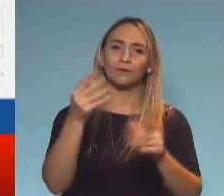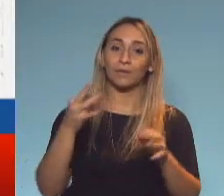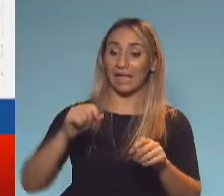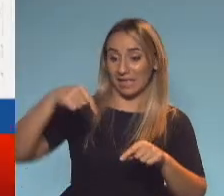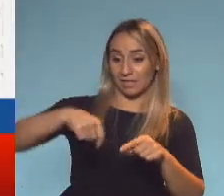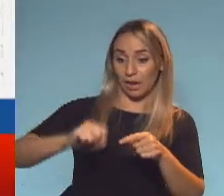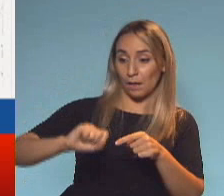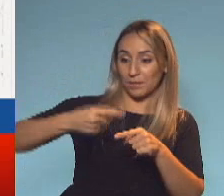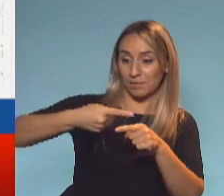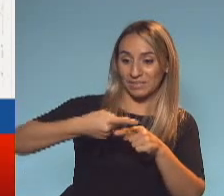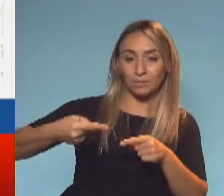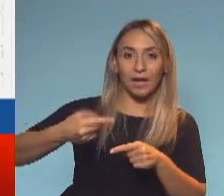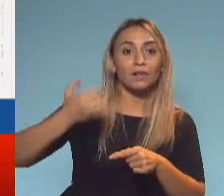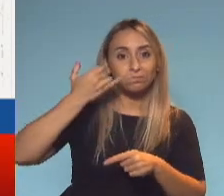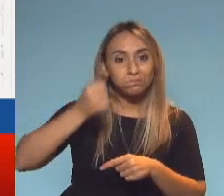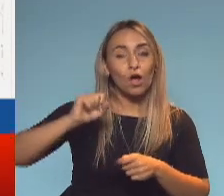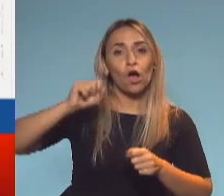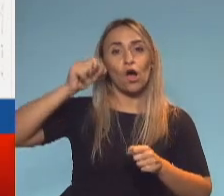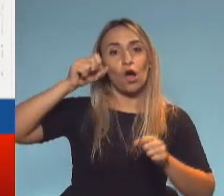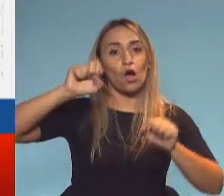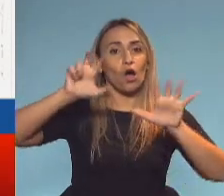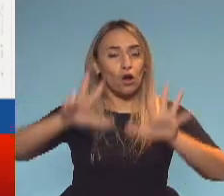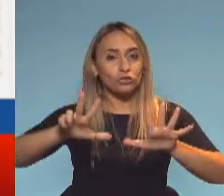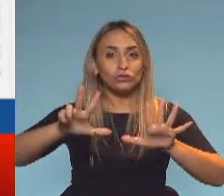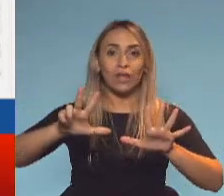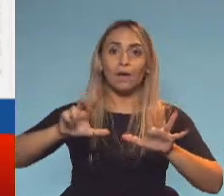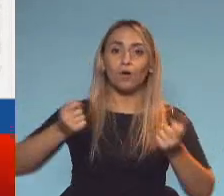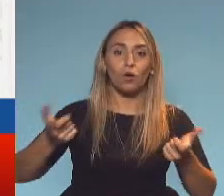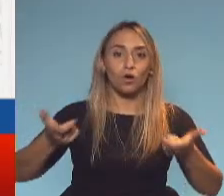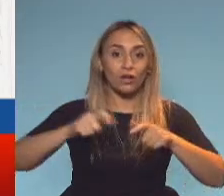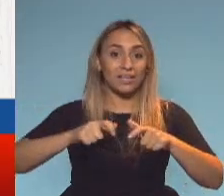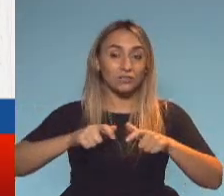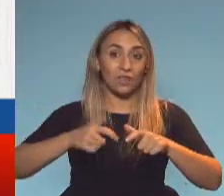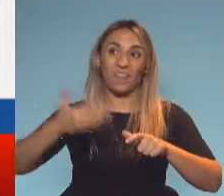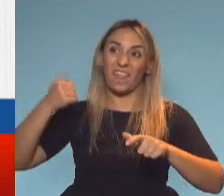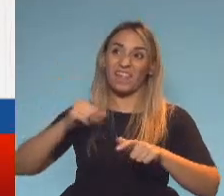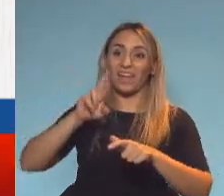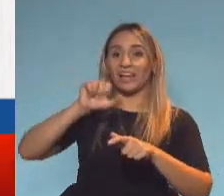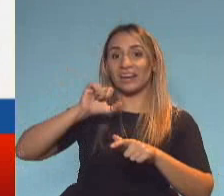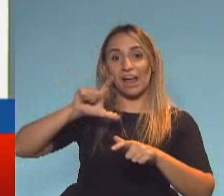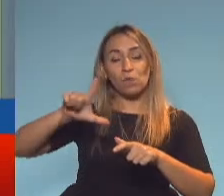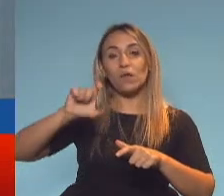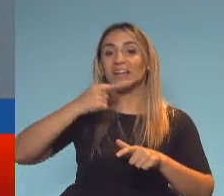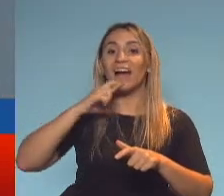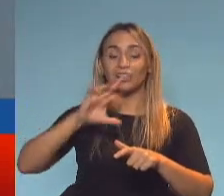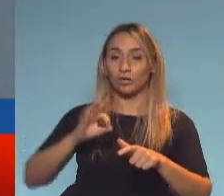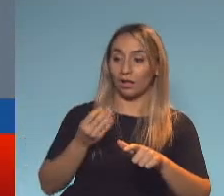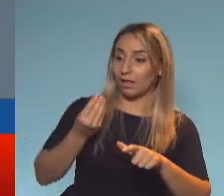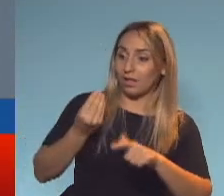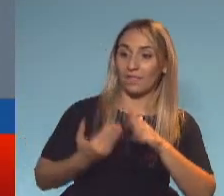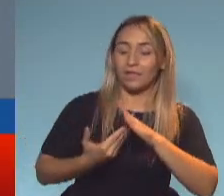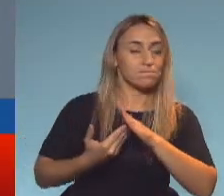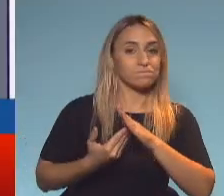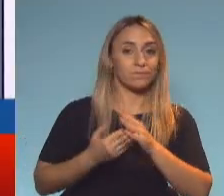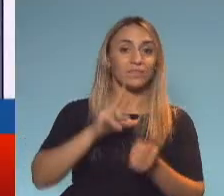después del 8º Congreso del Partido Comunista, que Raúl Castro ya no está al frente del partido, y de hecho no tenemos ni a